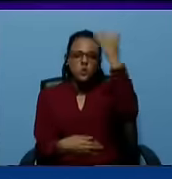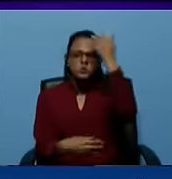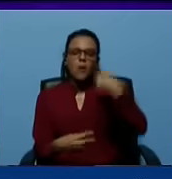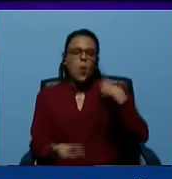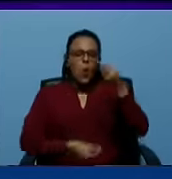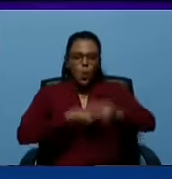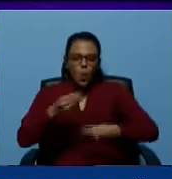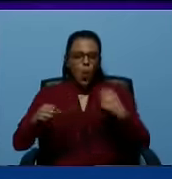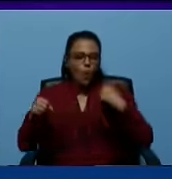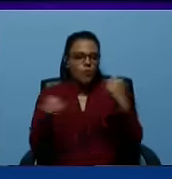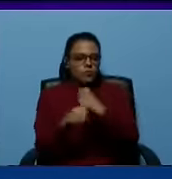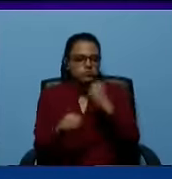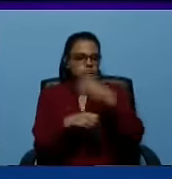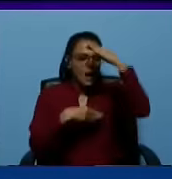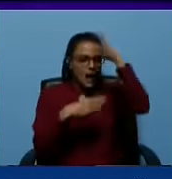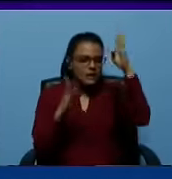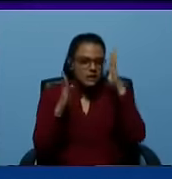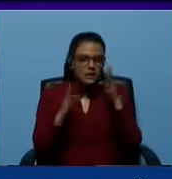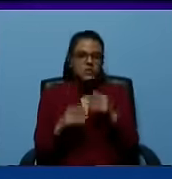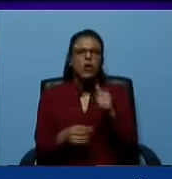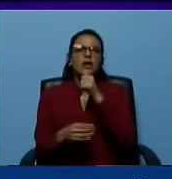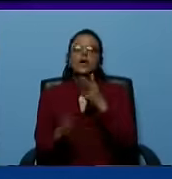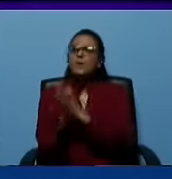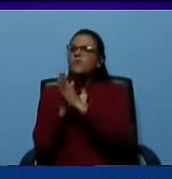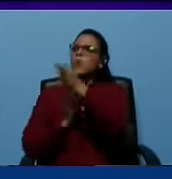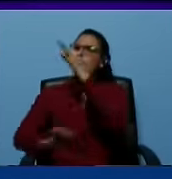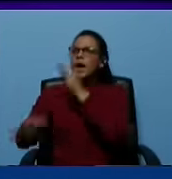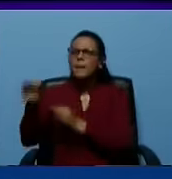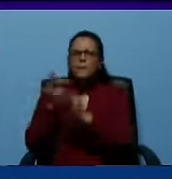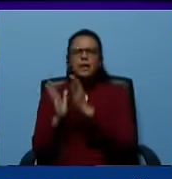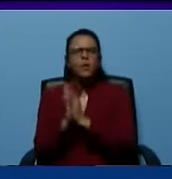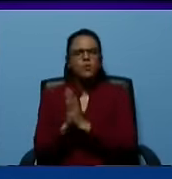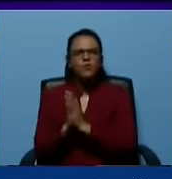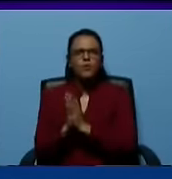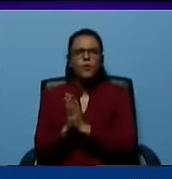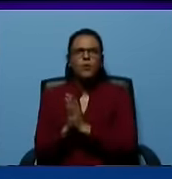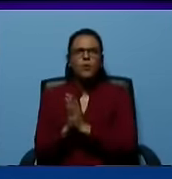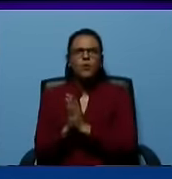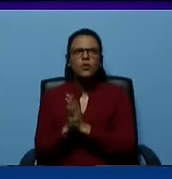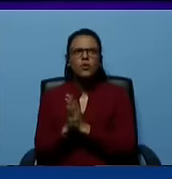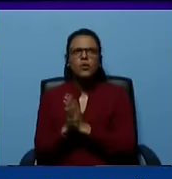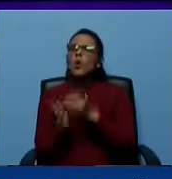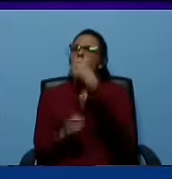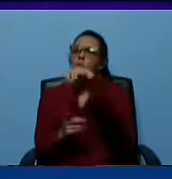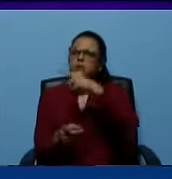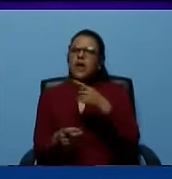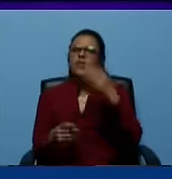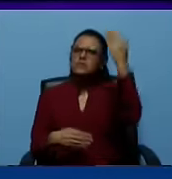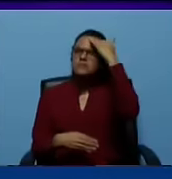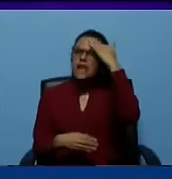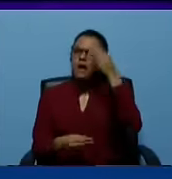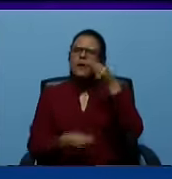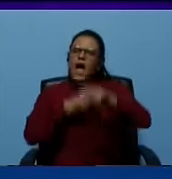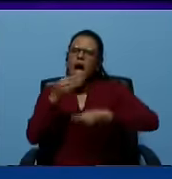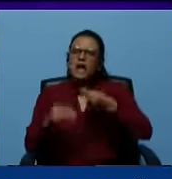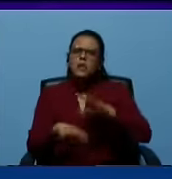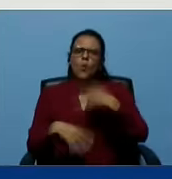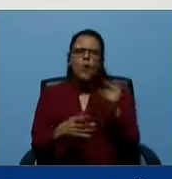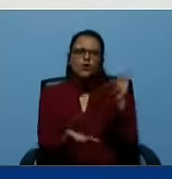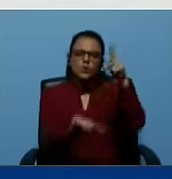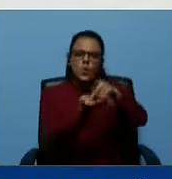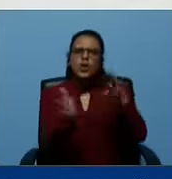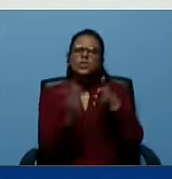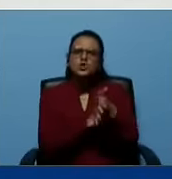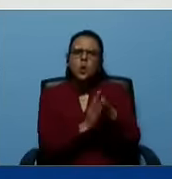hacer. ¿Quién de ustedes me quiere explicar qué están ustedes facultados y preparados para hacer cuando lleguen a un punto